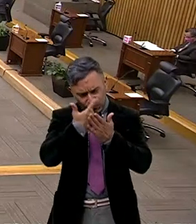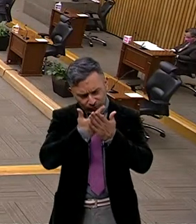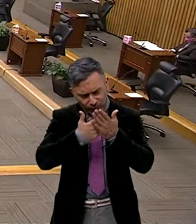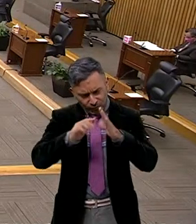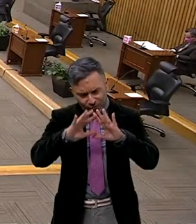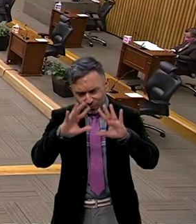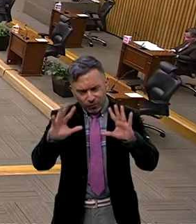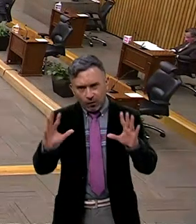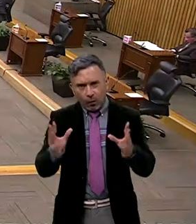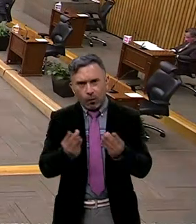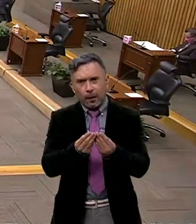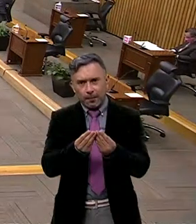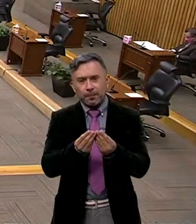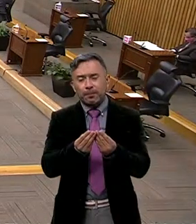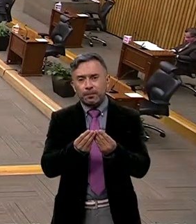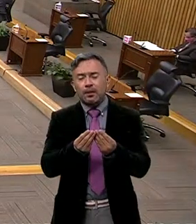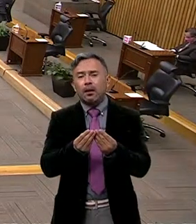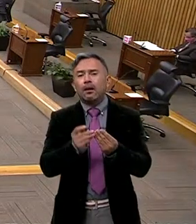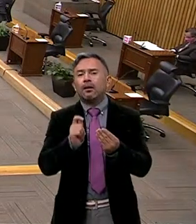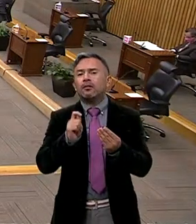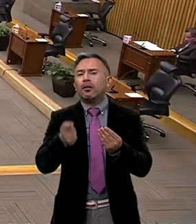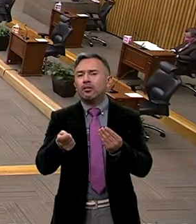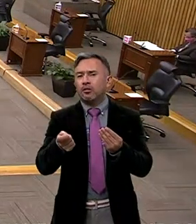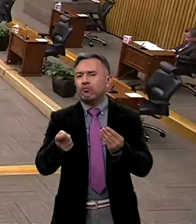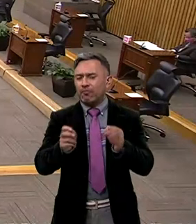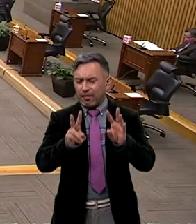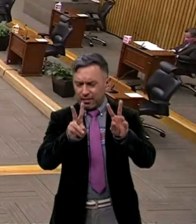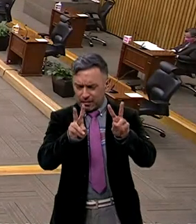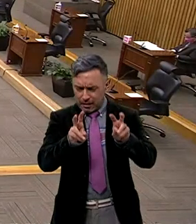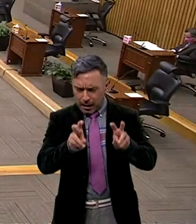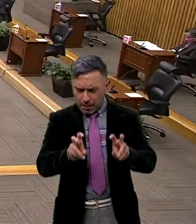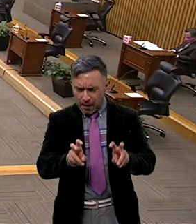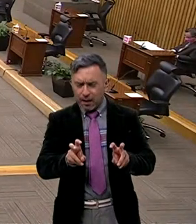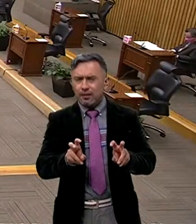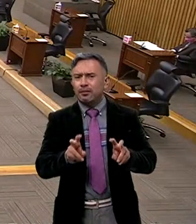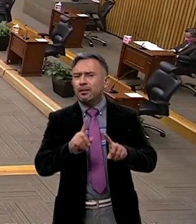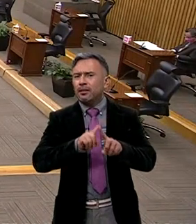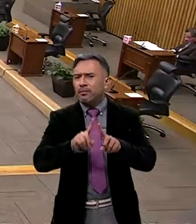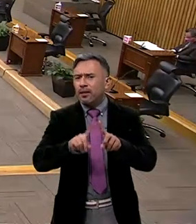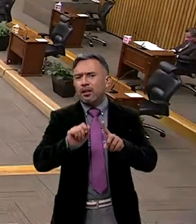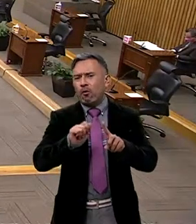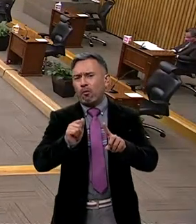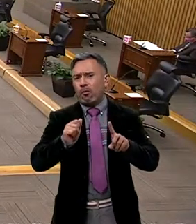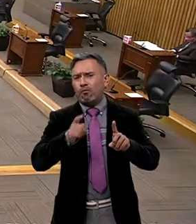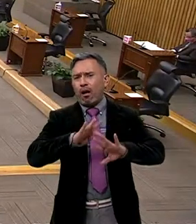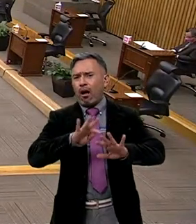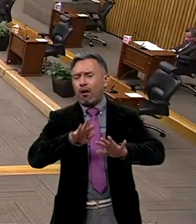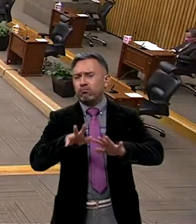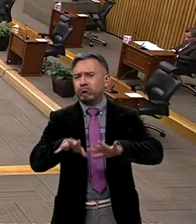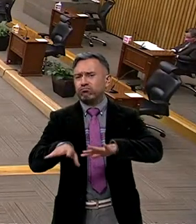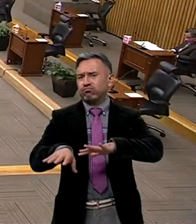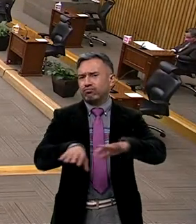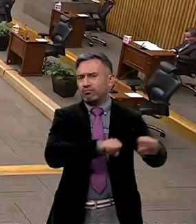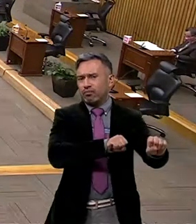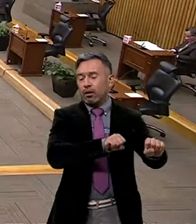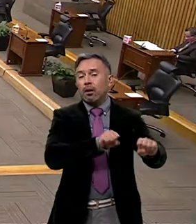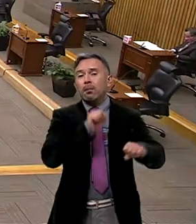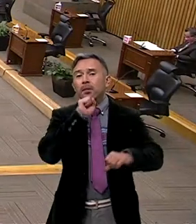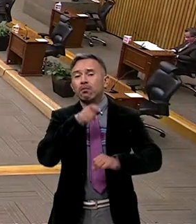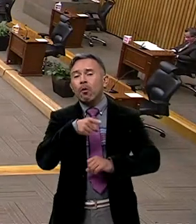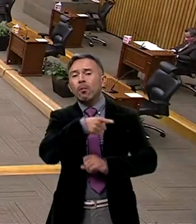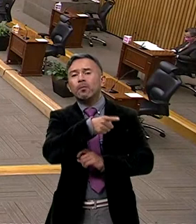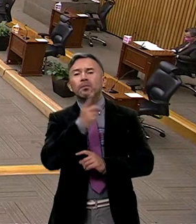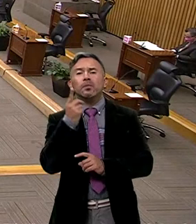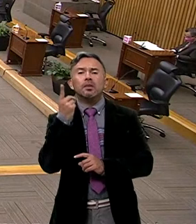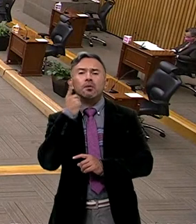que nos fueron nos fue arrebatado y otros temas también tocados por el diputado de